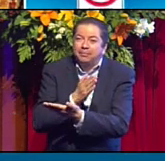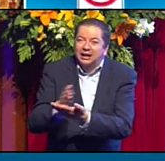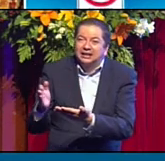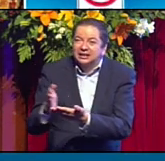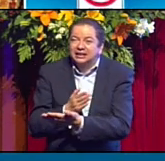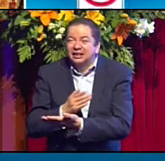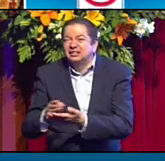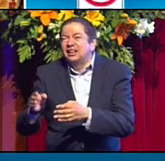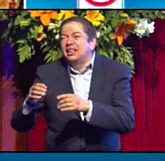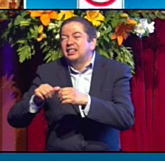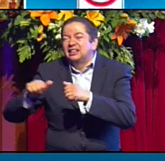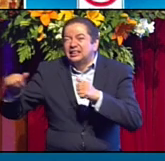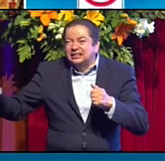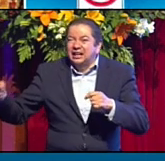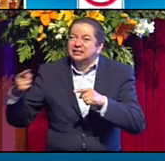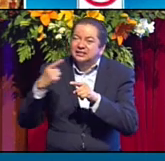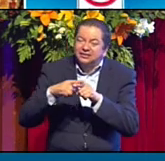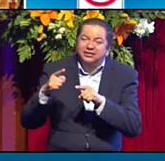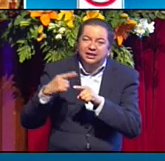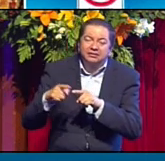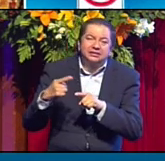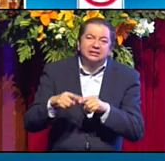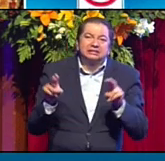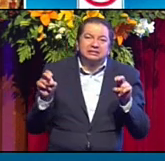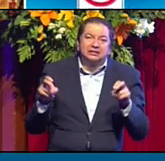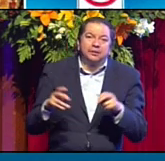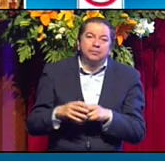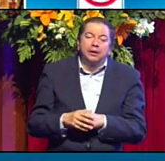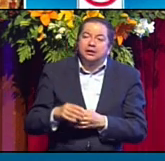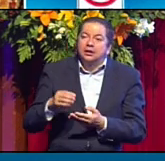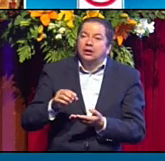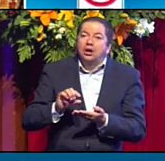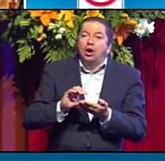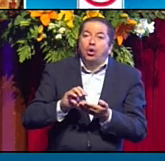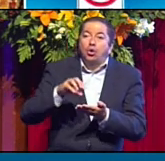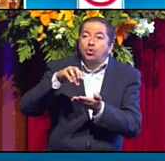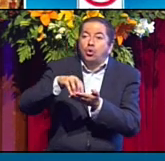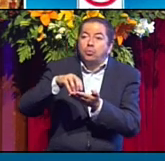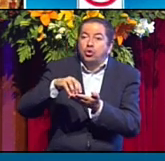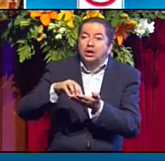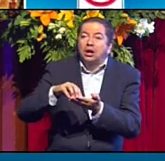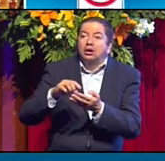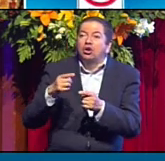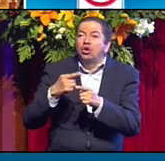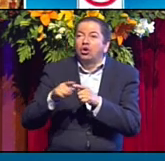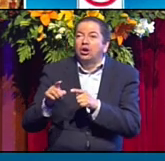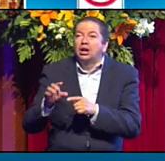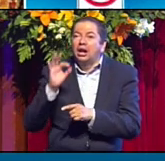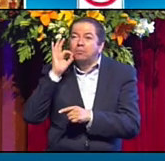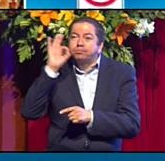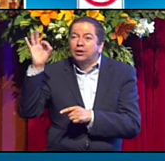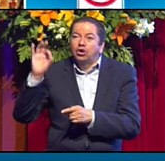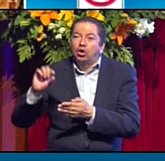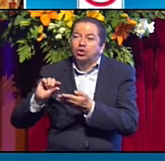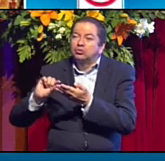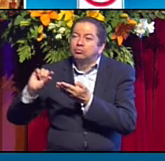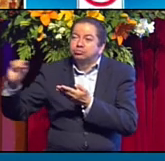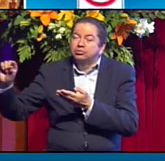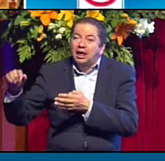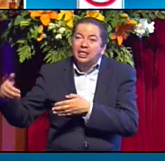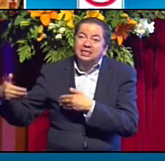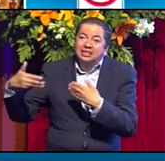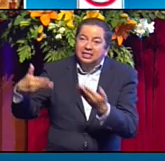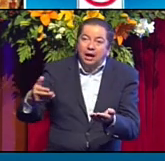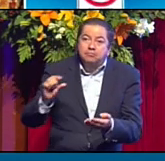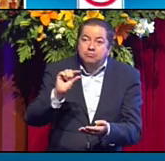ruralidad, de distancia, de una cantidad de factores, se le entrega a las comunas que más lo necesitan. Las Condes recibe poco de esto, entrega mucho